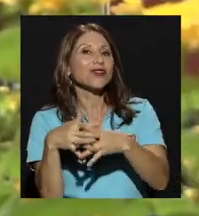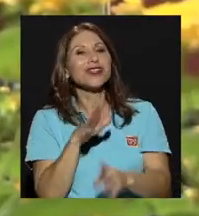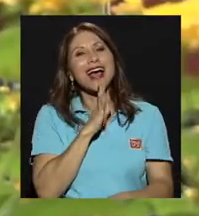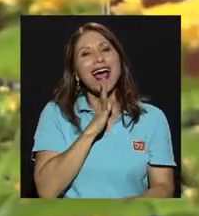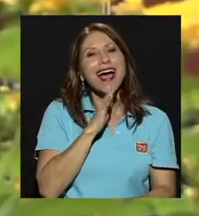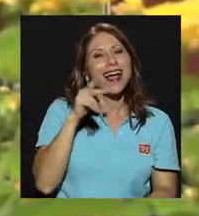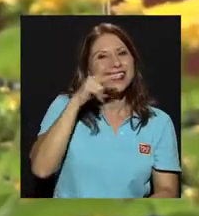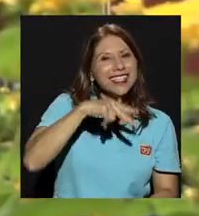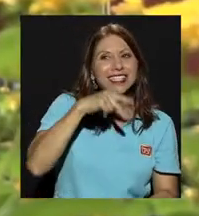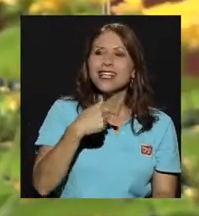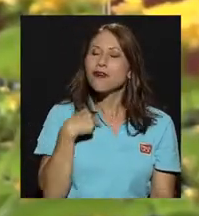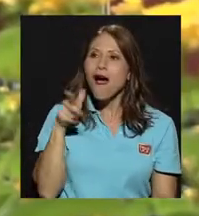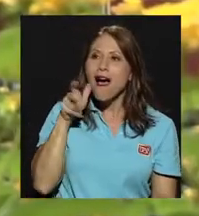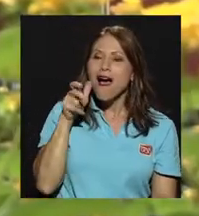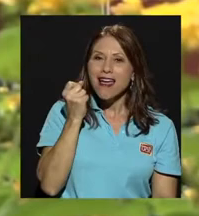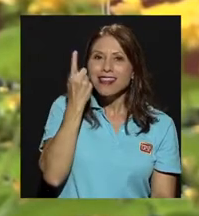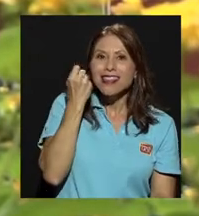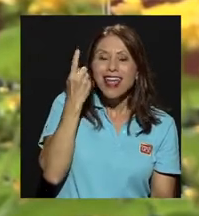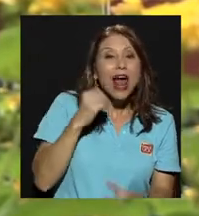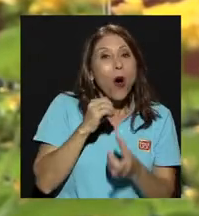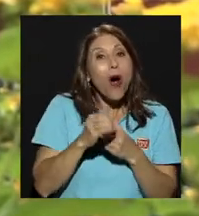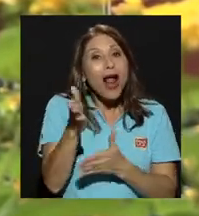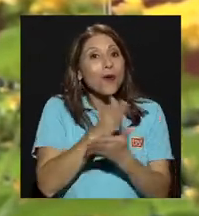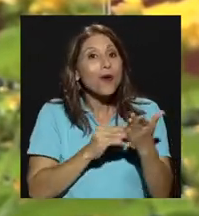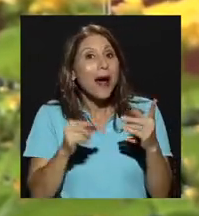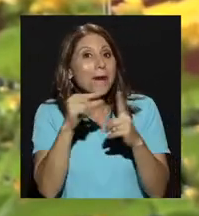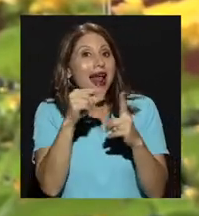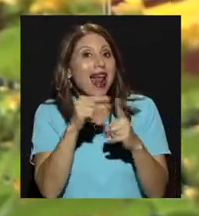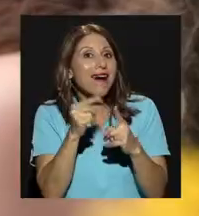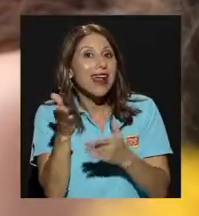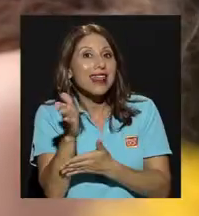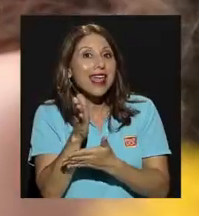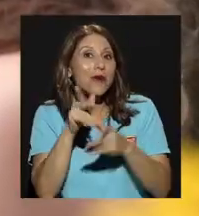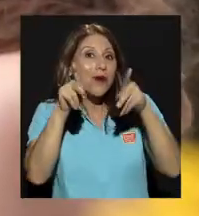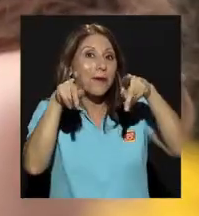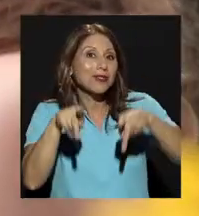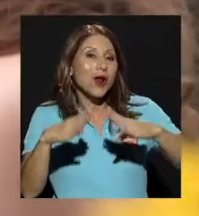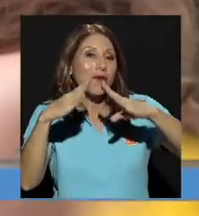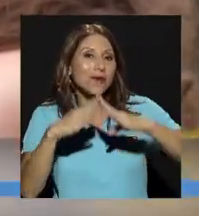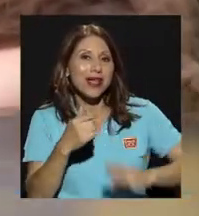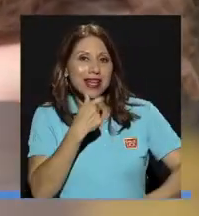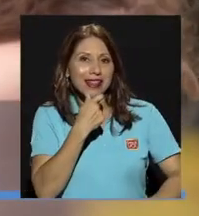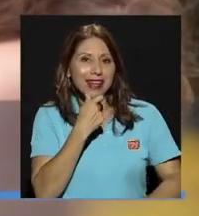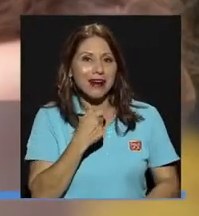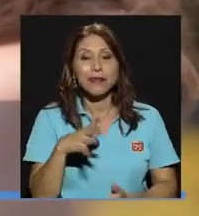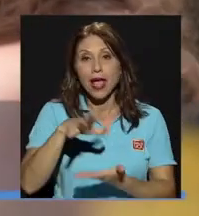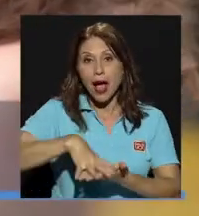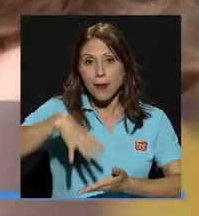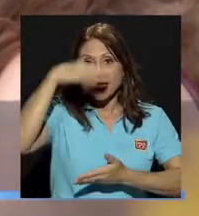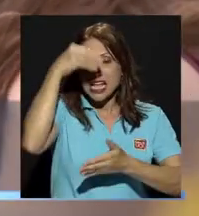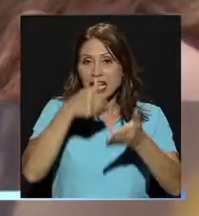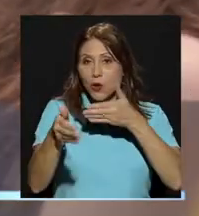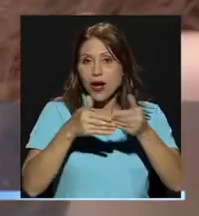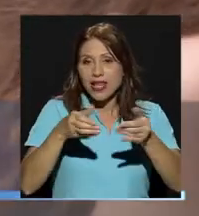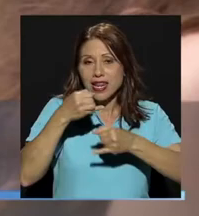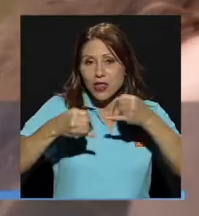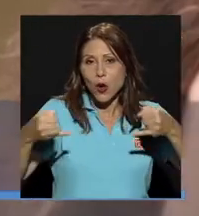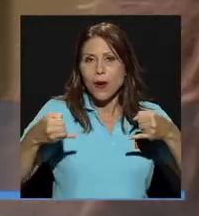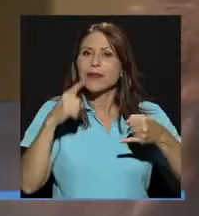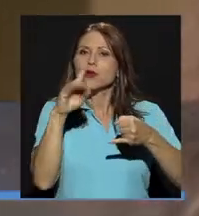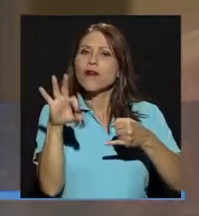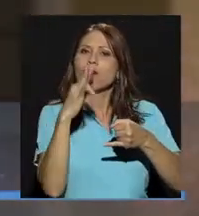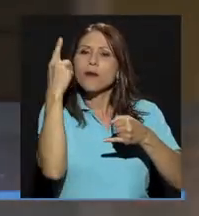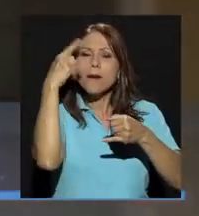alguna referencia o palabra característica de alguien de Inglaterra. El aprendizaje de cualquier idioma es la puerta para conocer